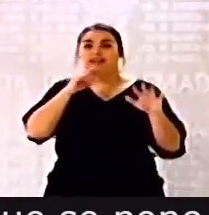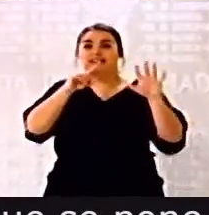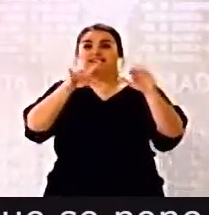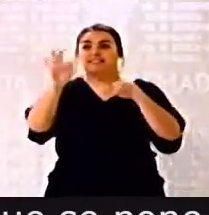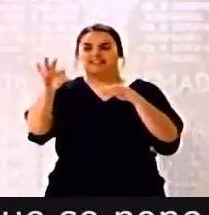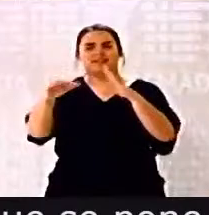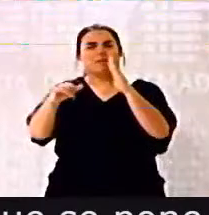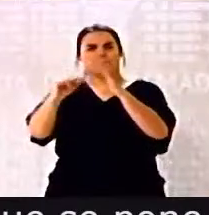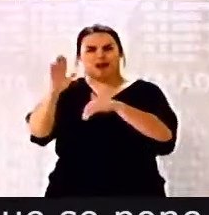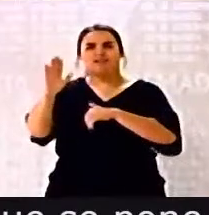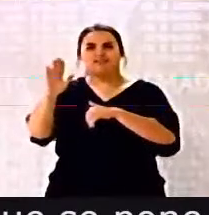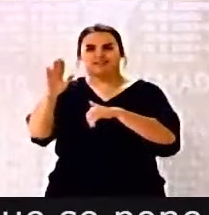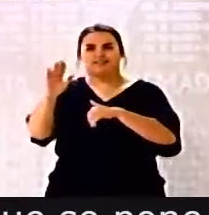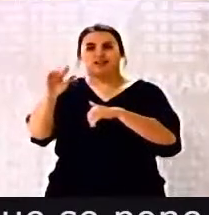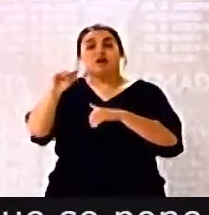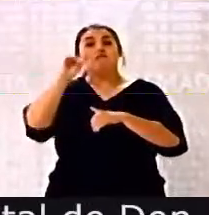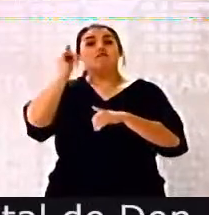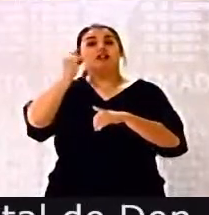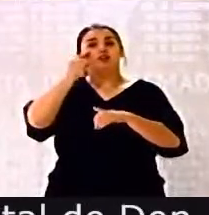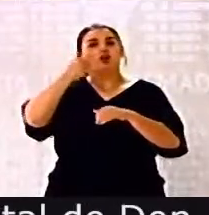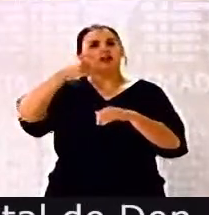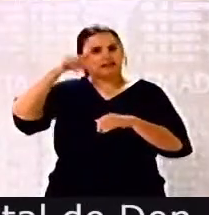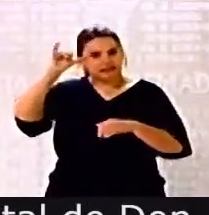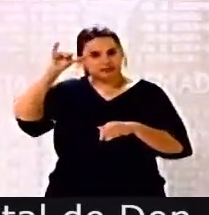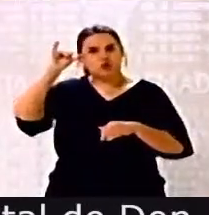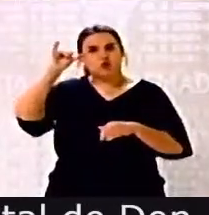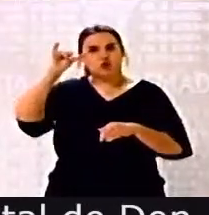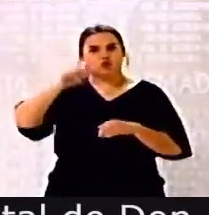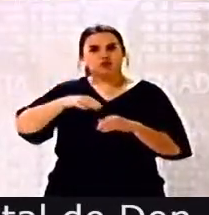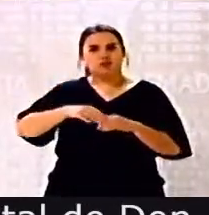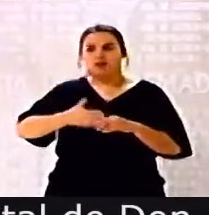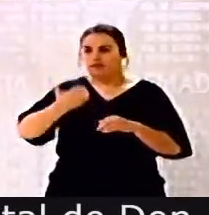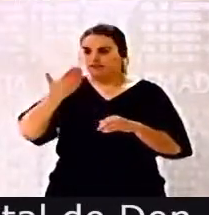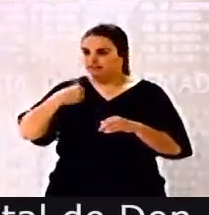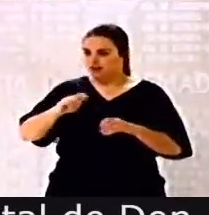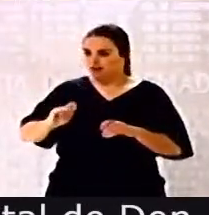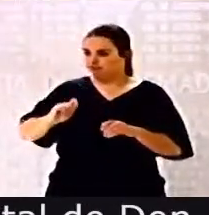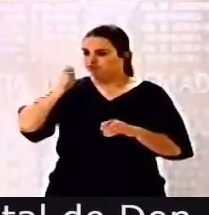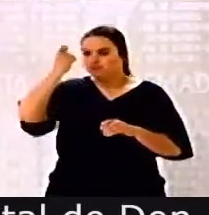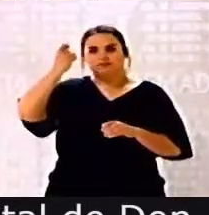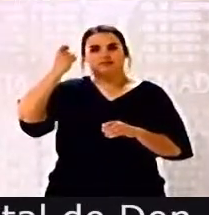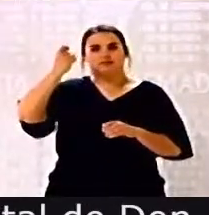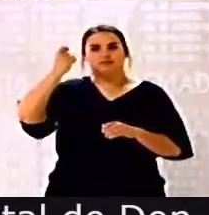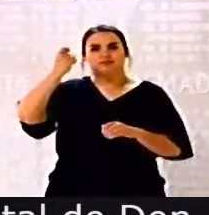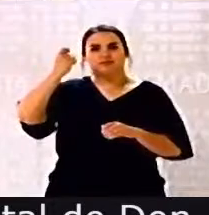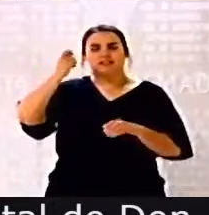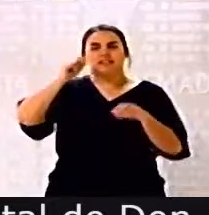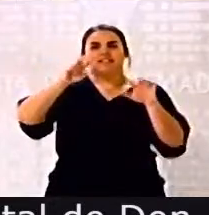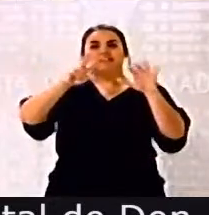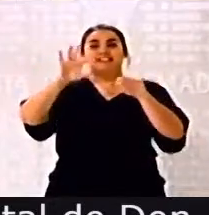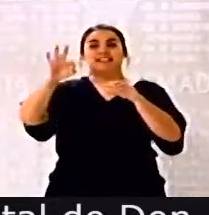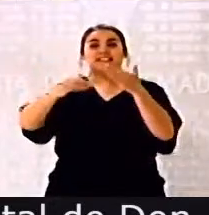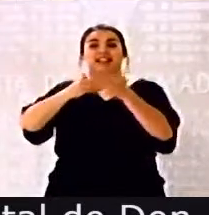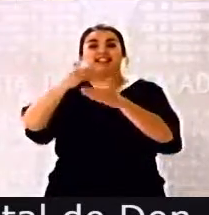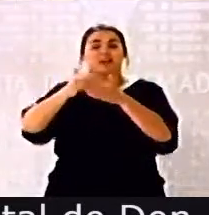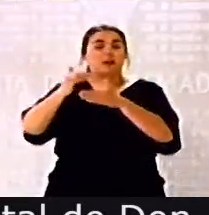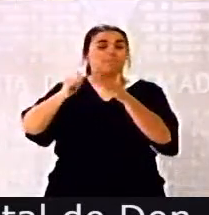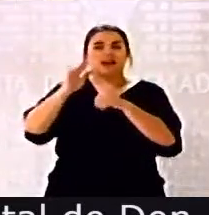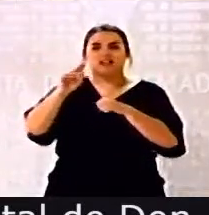años, con factores de riesgo, había sobrevivido a más de 70 días en UCI,